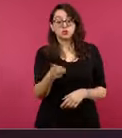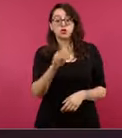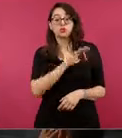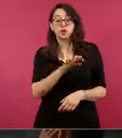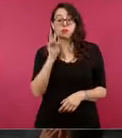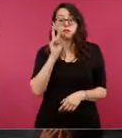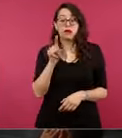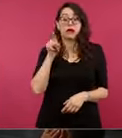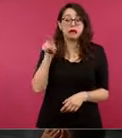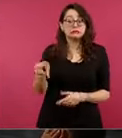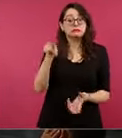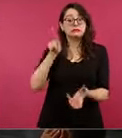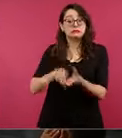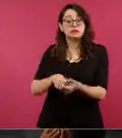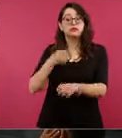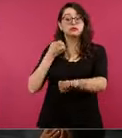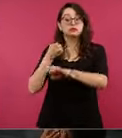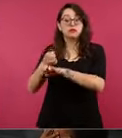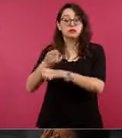acceso.